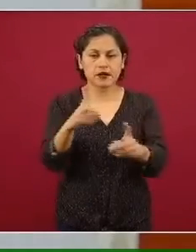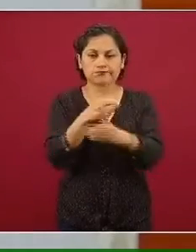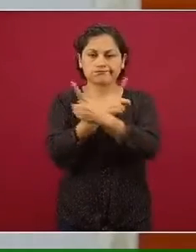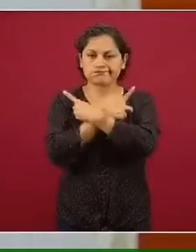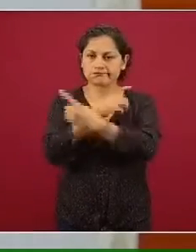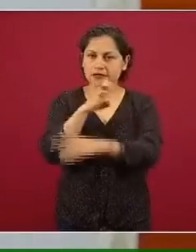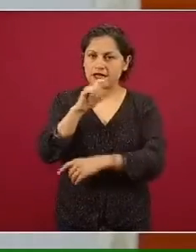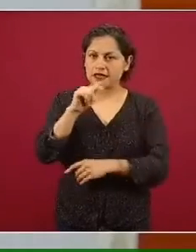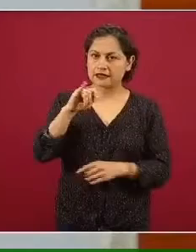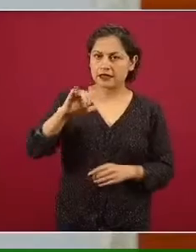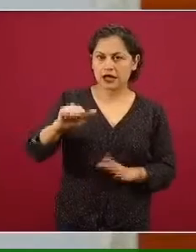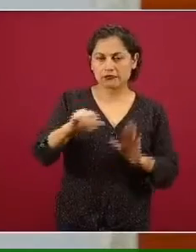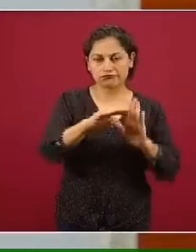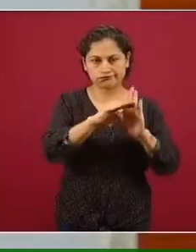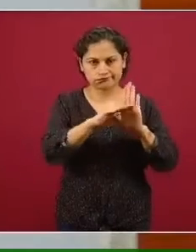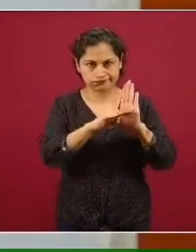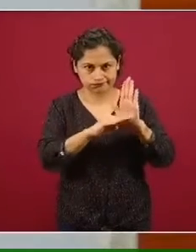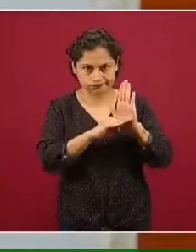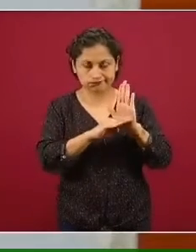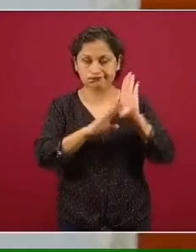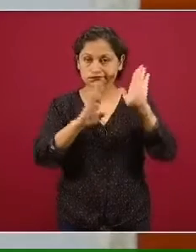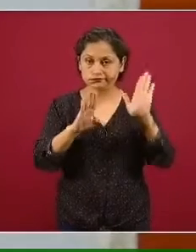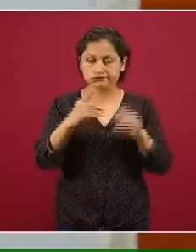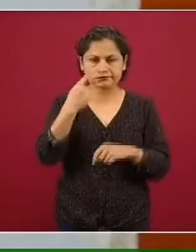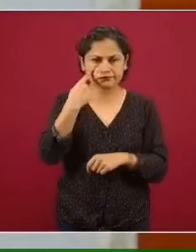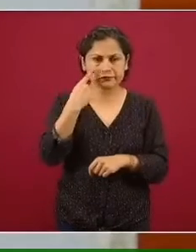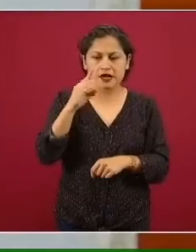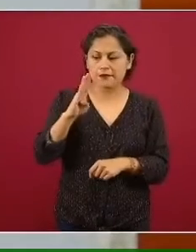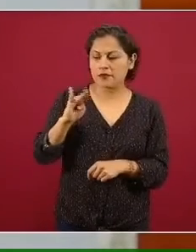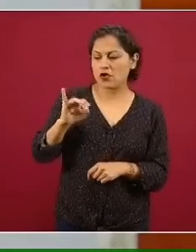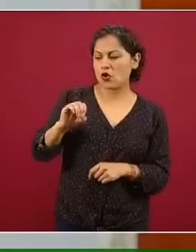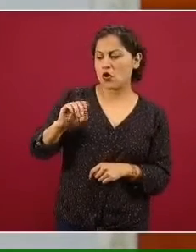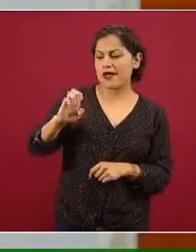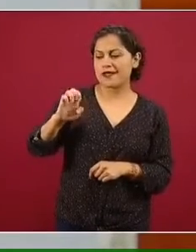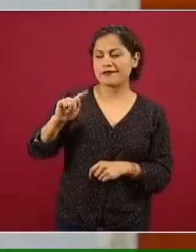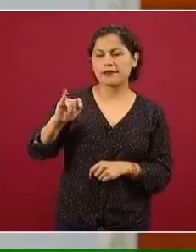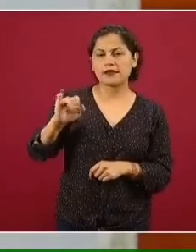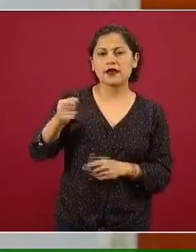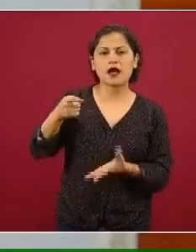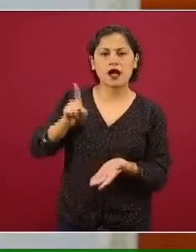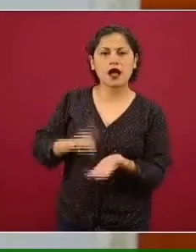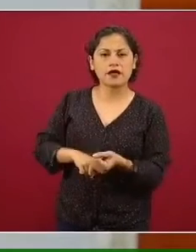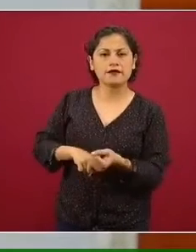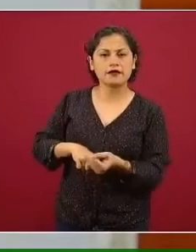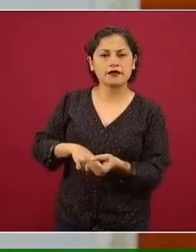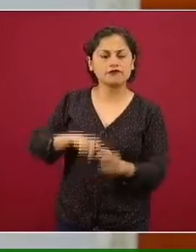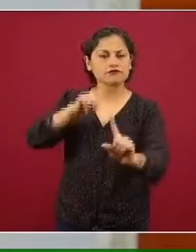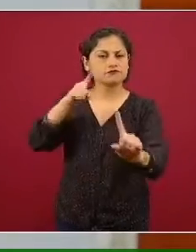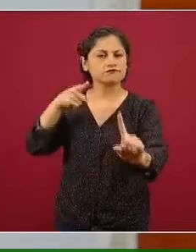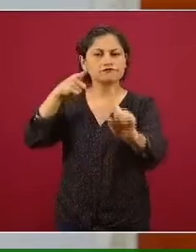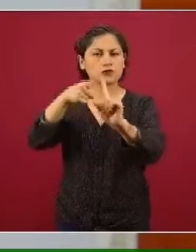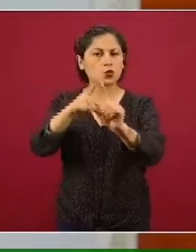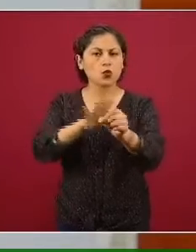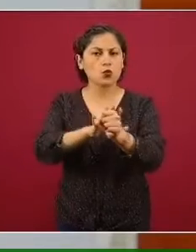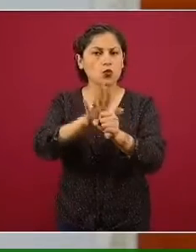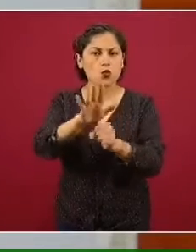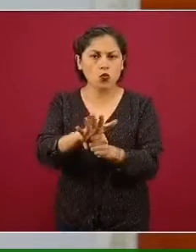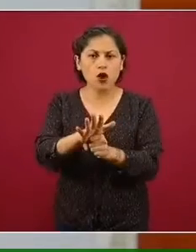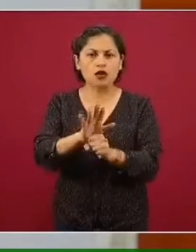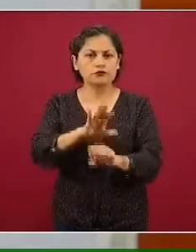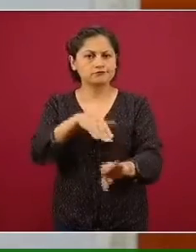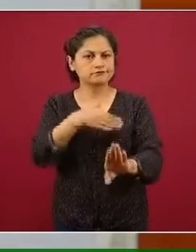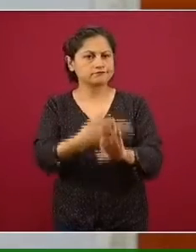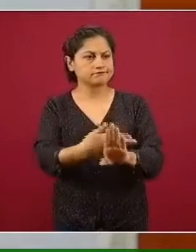Tenemos un principio fundamental en la bioética que es el principio de no hacer daño, de no dañar.